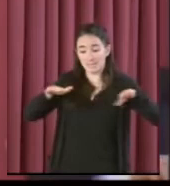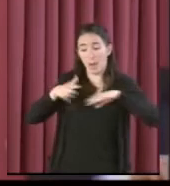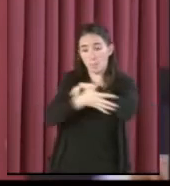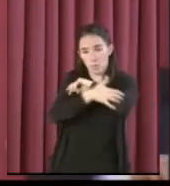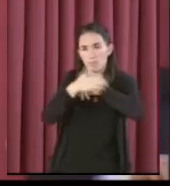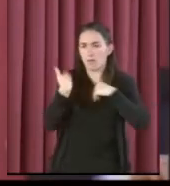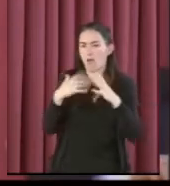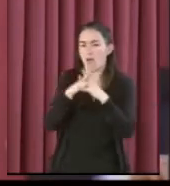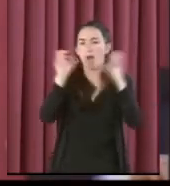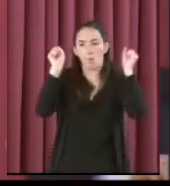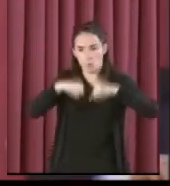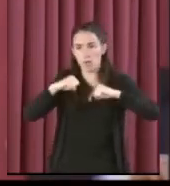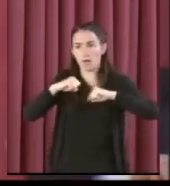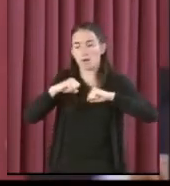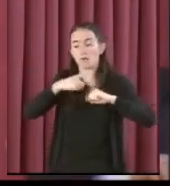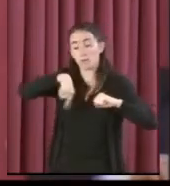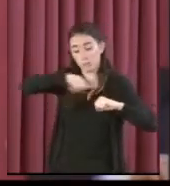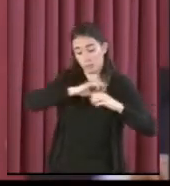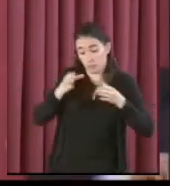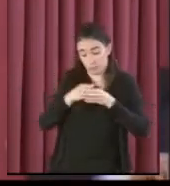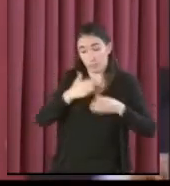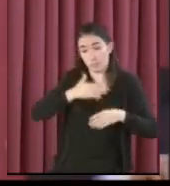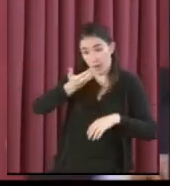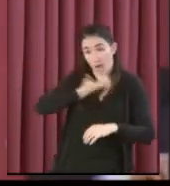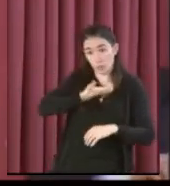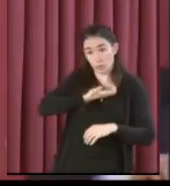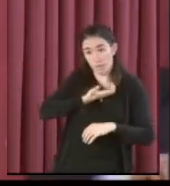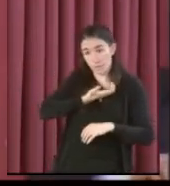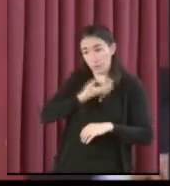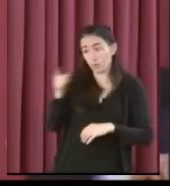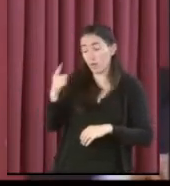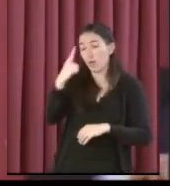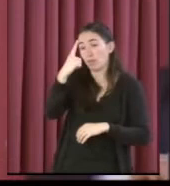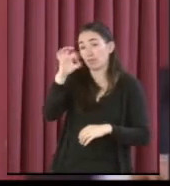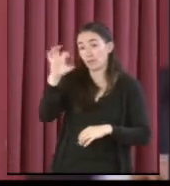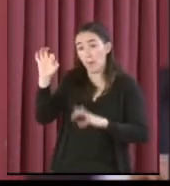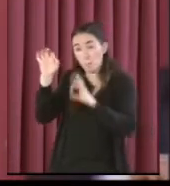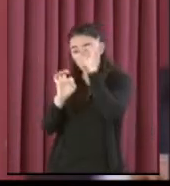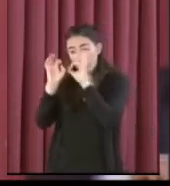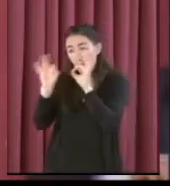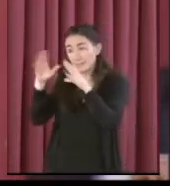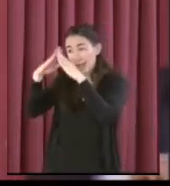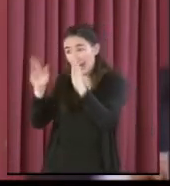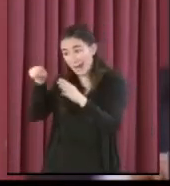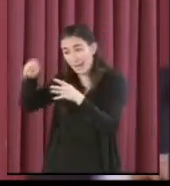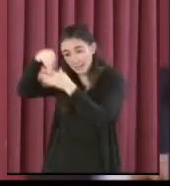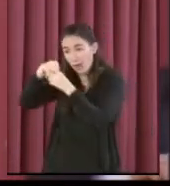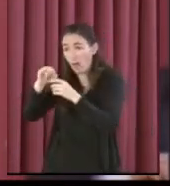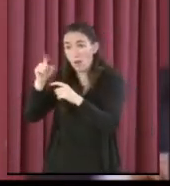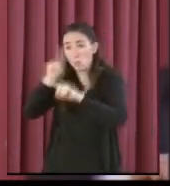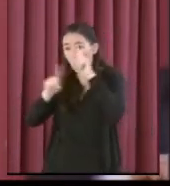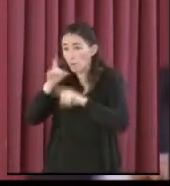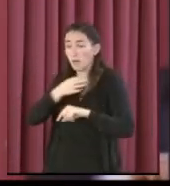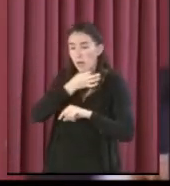protegidas por este ayuntamiento, por su ayuntamiento, el 100% de los contratos de luz de los hogares logroñeses y